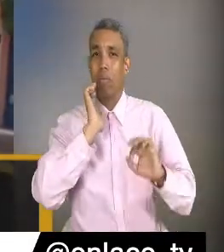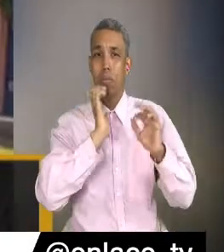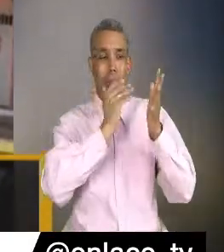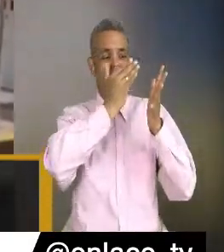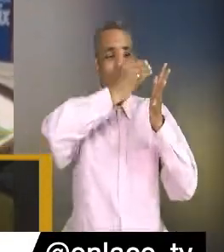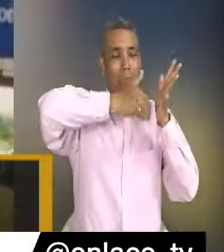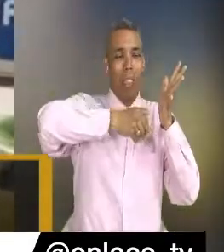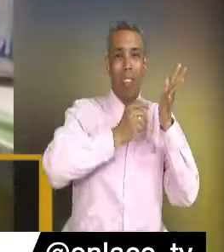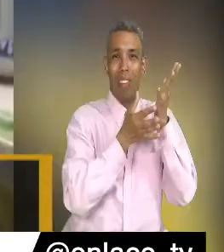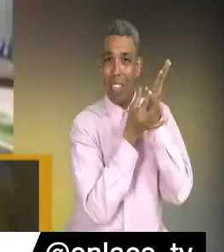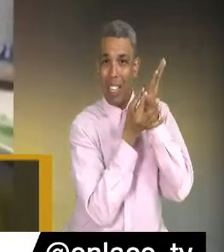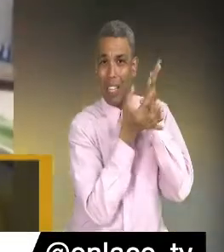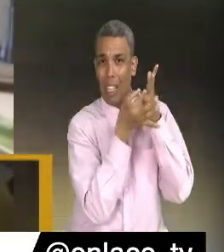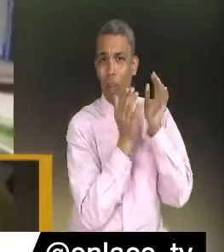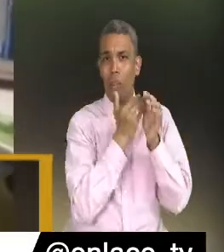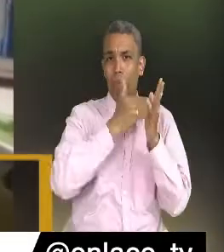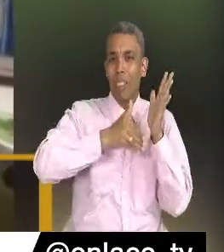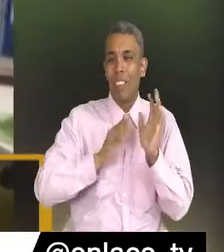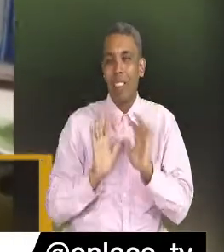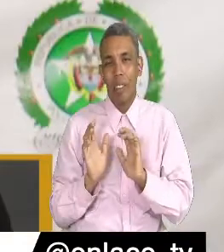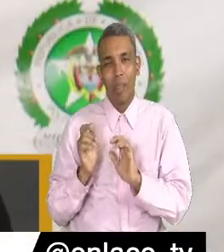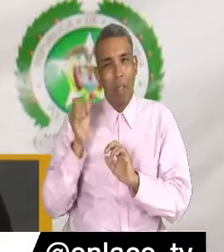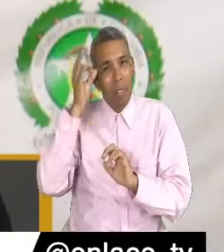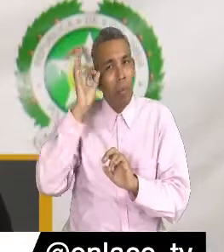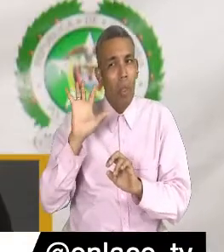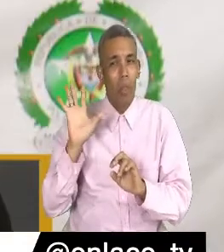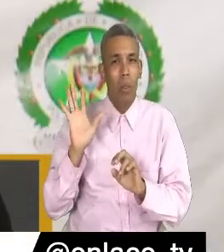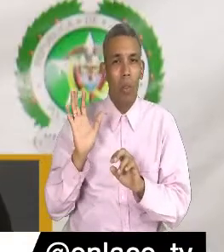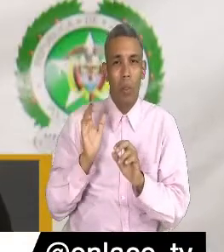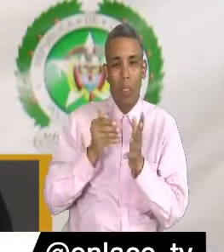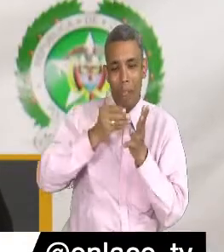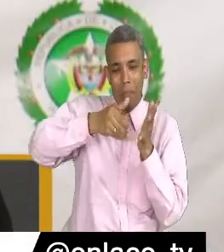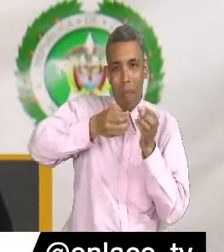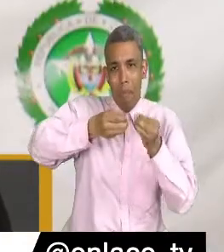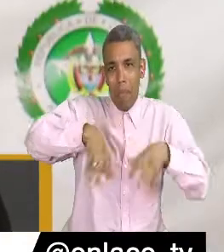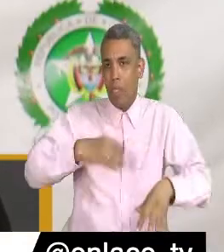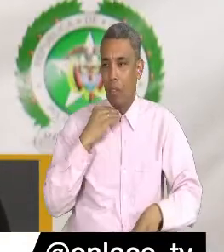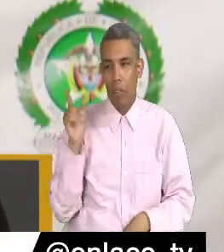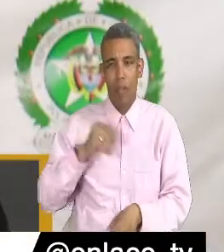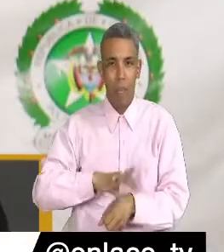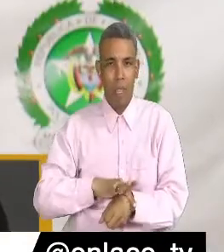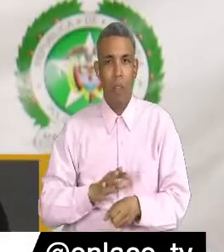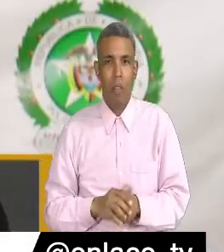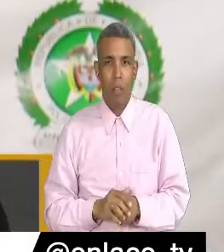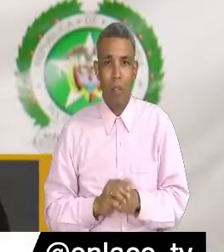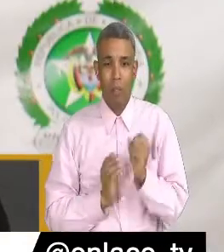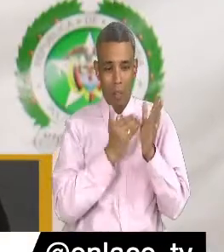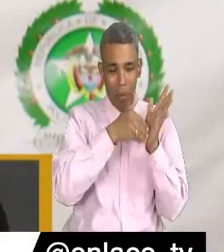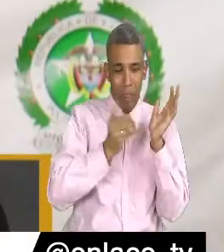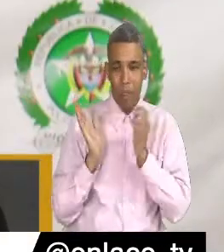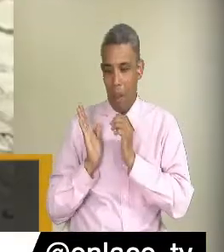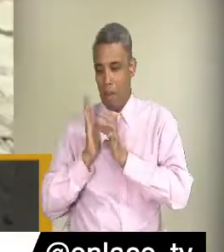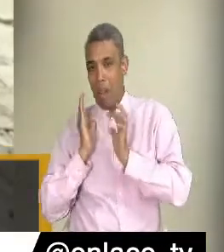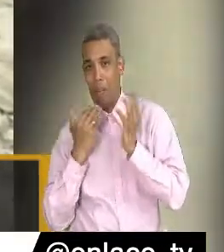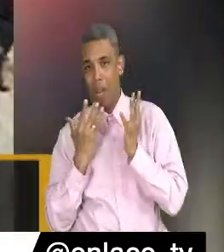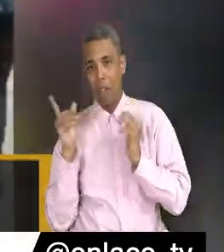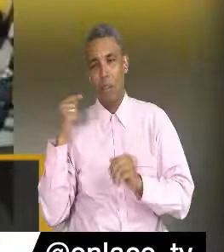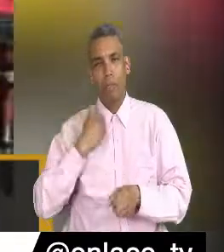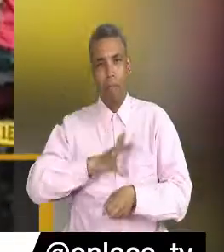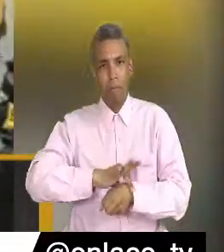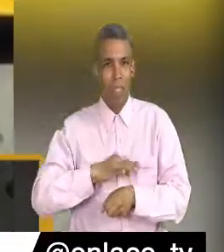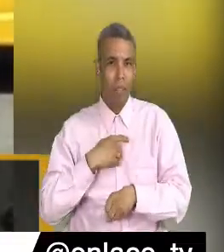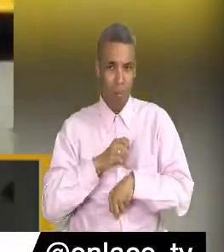de uno de sus dedos. Tiene lesión en la mano izquierda y en la mano derecha, pero por eso se espera la valoración de ya del cirujano de mano. Todo